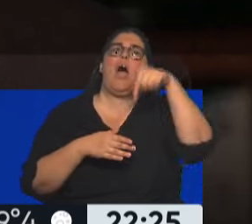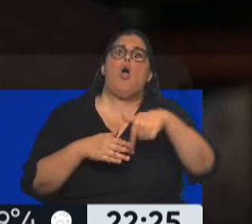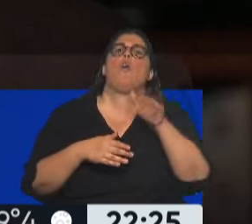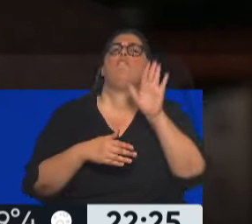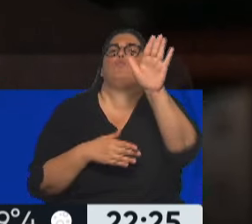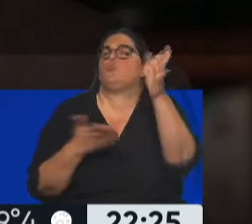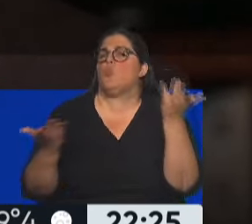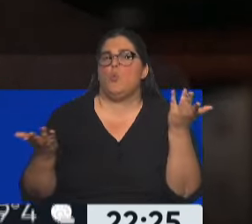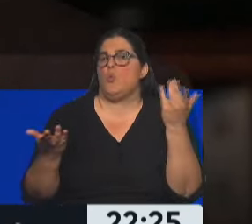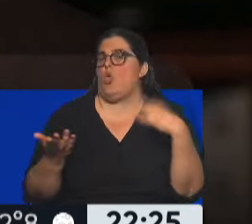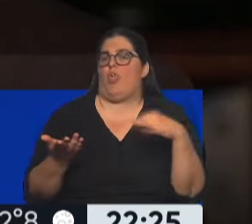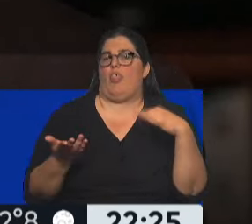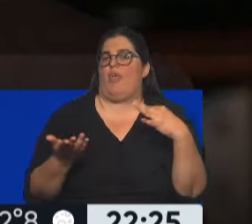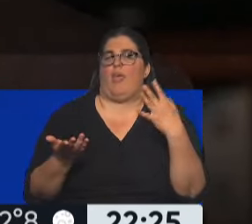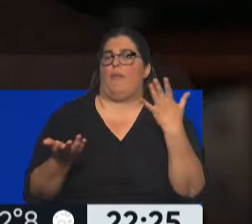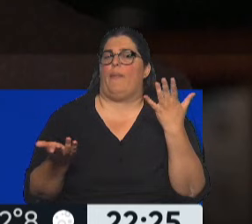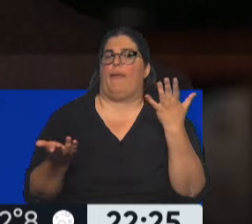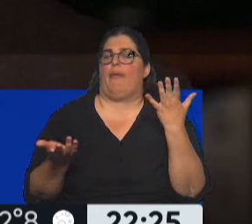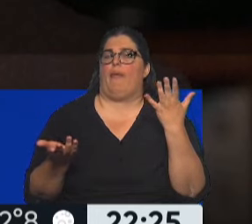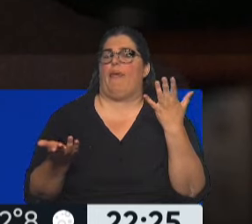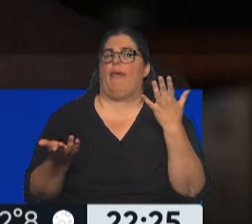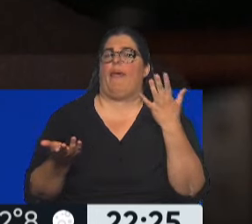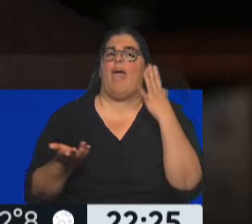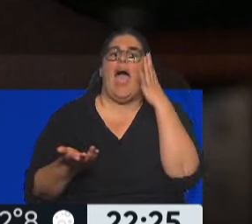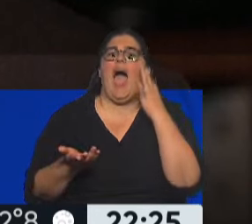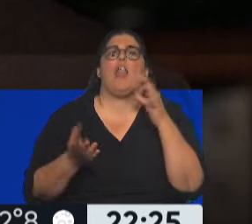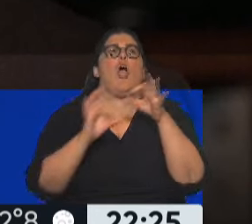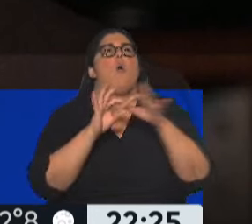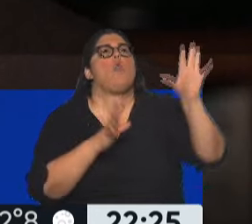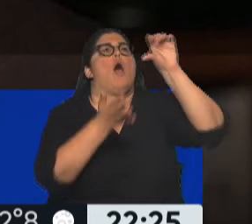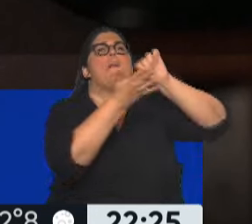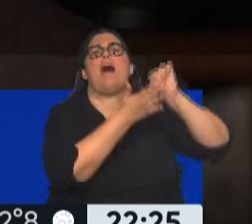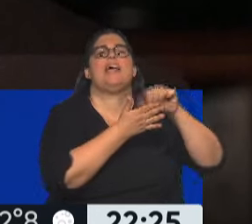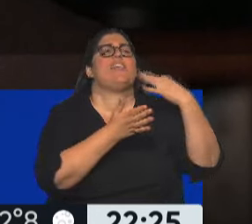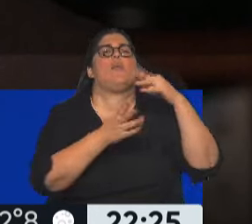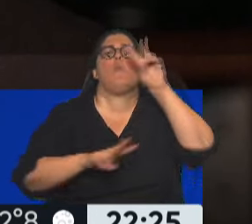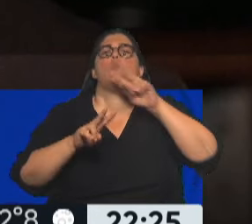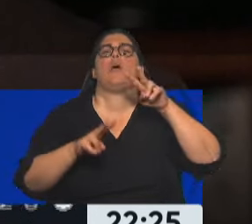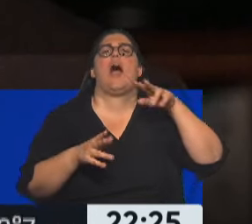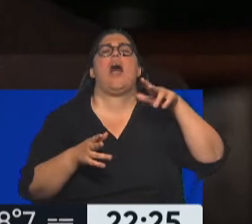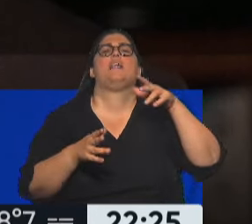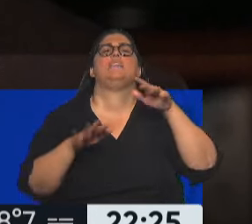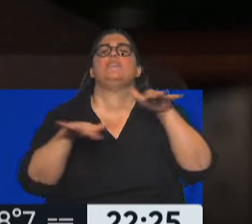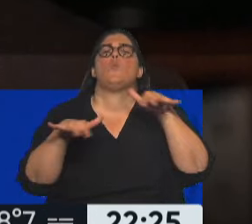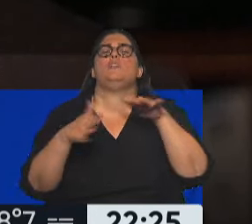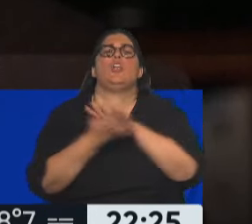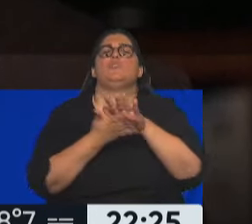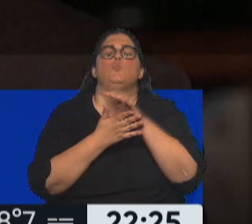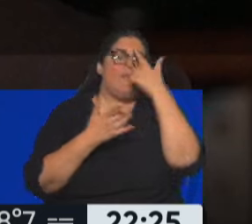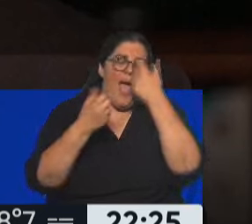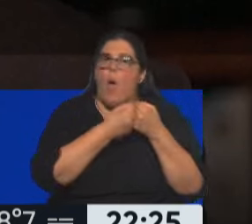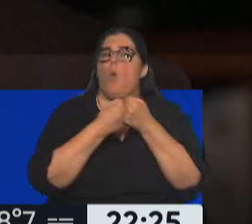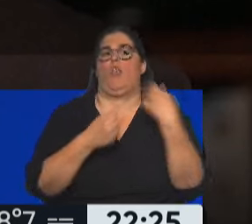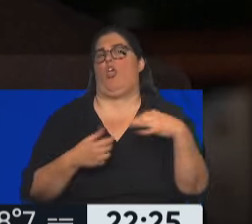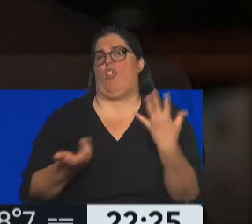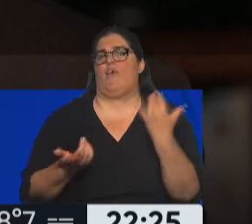better sooner than later, Europe has to find a common ground on that. There is a lot of divisiveness, there is a lot of disputes. There's a